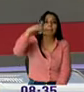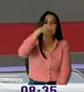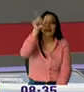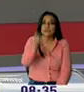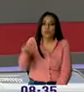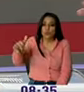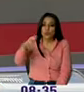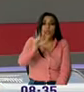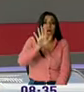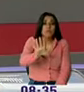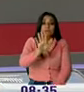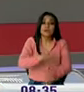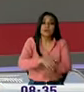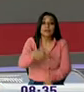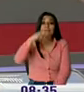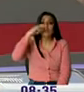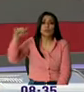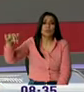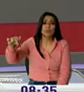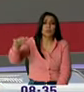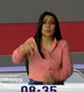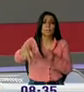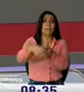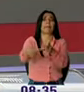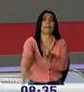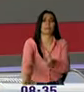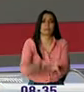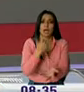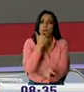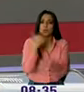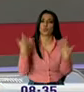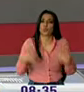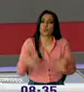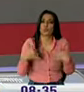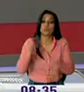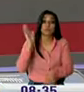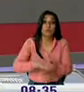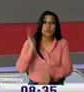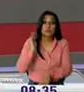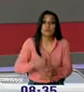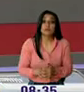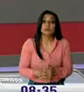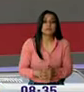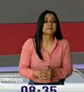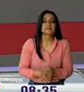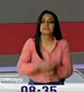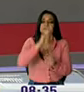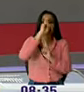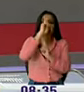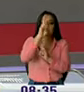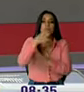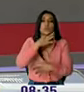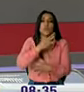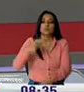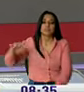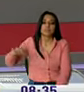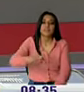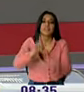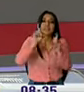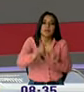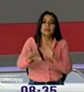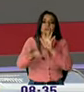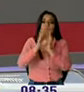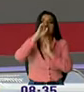resultado. Claro, un niño se cruzó y miren el accidente que causó. ¿Por qué? Porque no nos gusta cruzar por donde debemos. Aquí en el